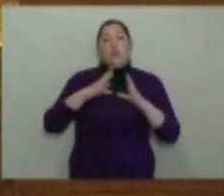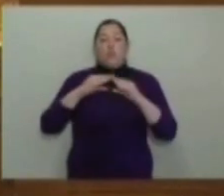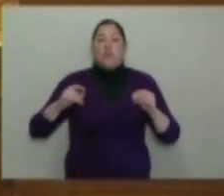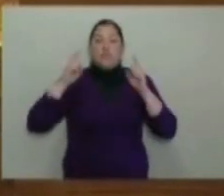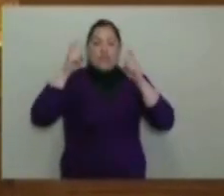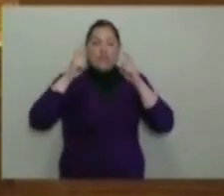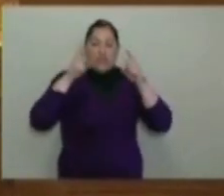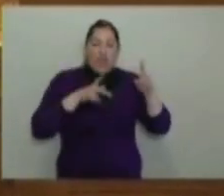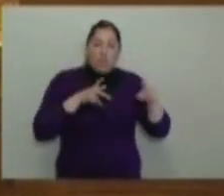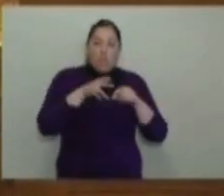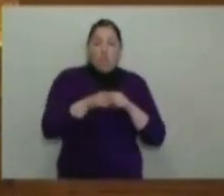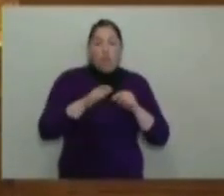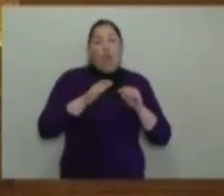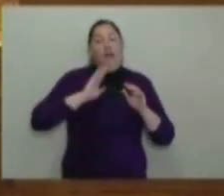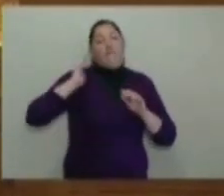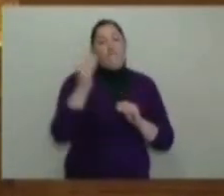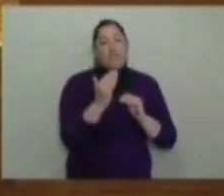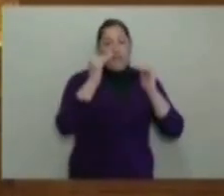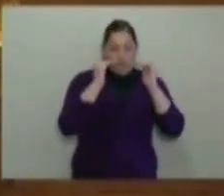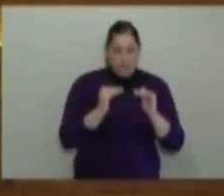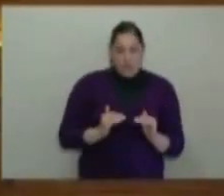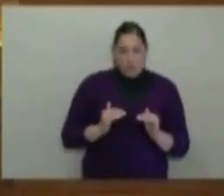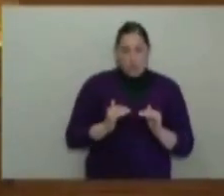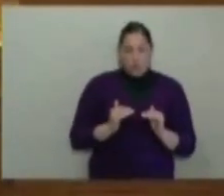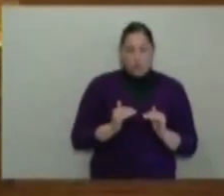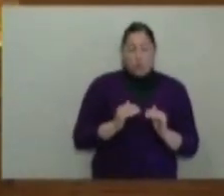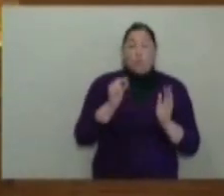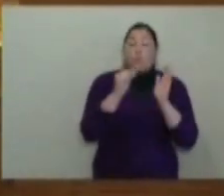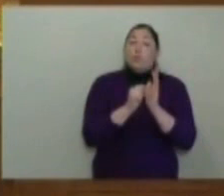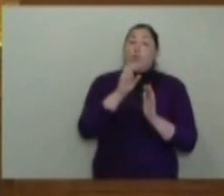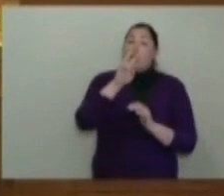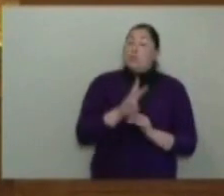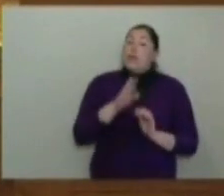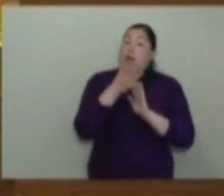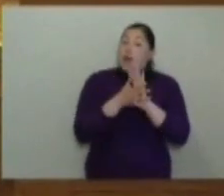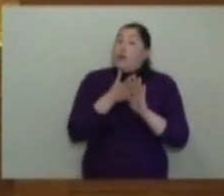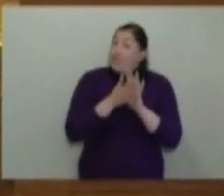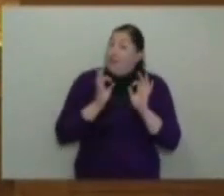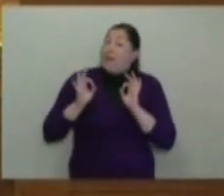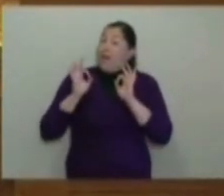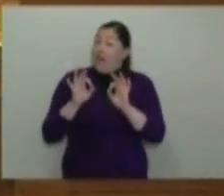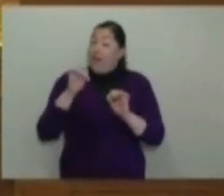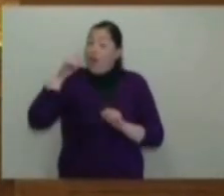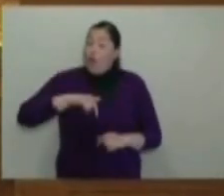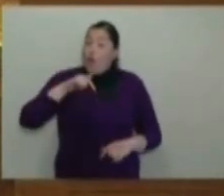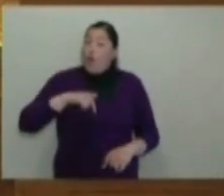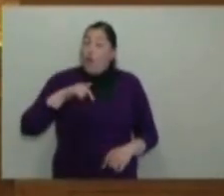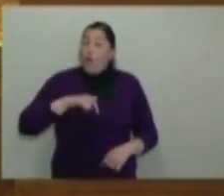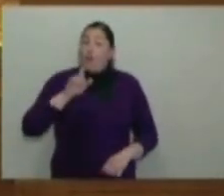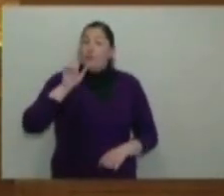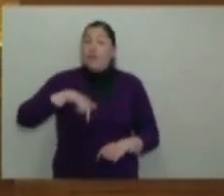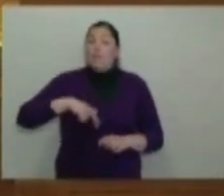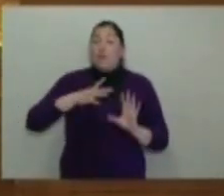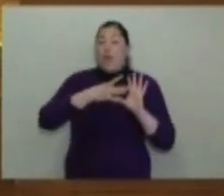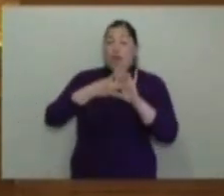en el caso de aquellas de aquellos con rentas más reducidas y en el punto tercero se hablaba precisamente de algo que hoy es objeto también de esta